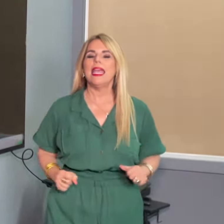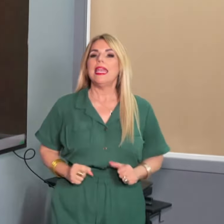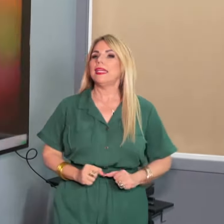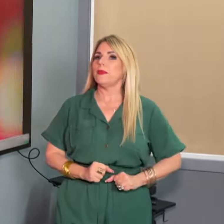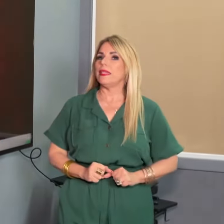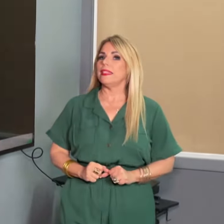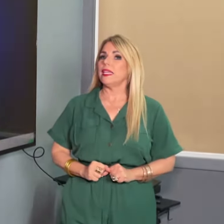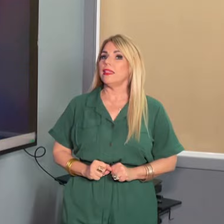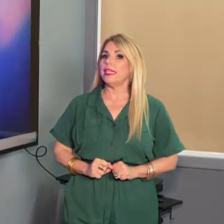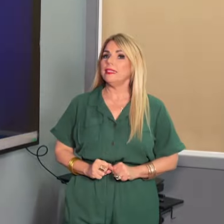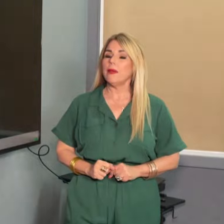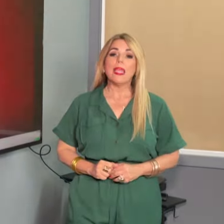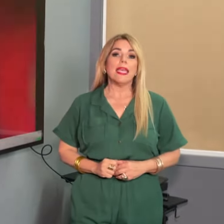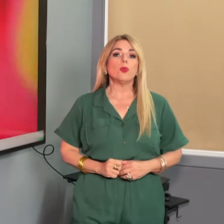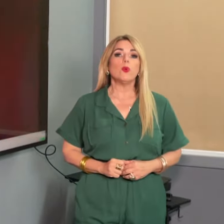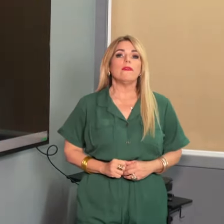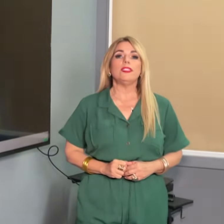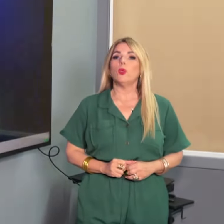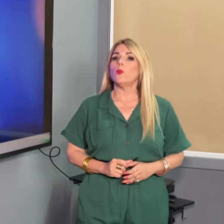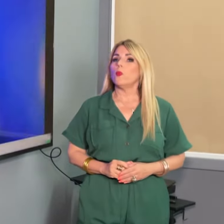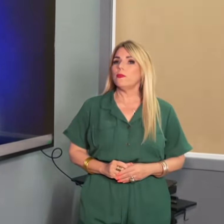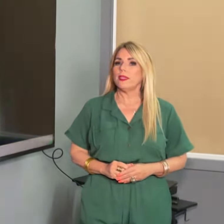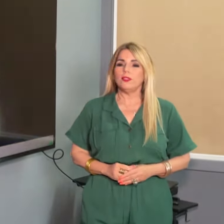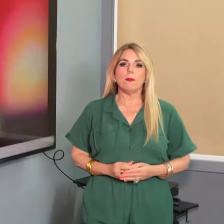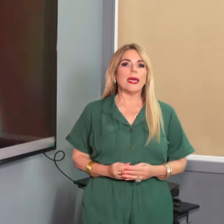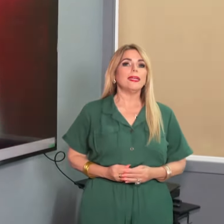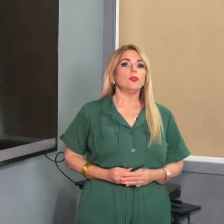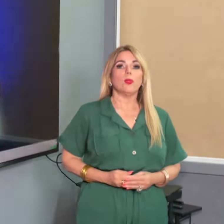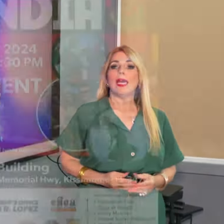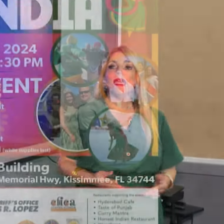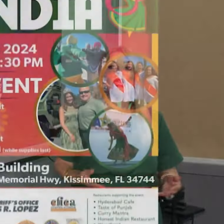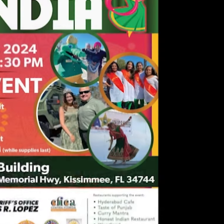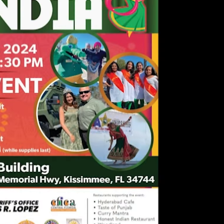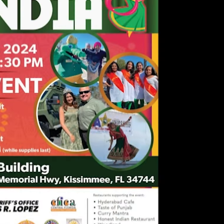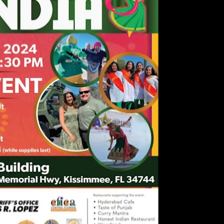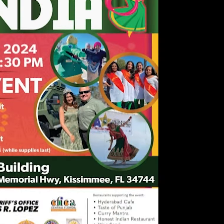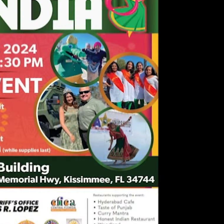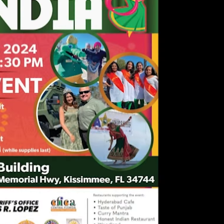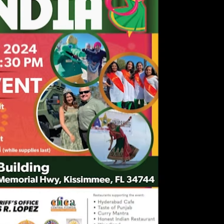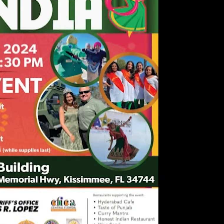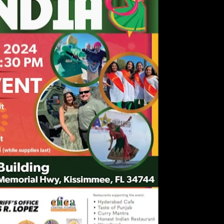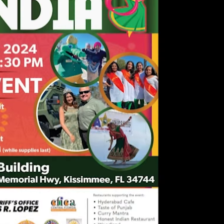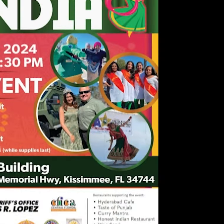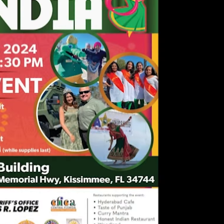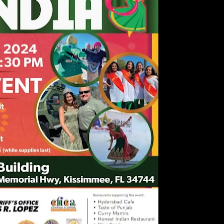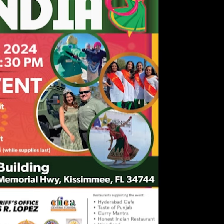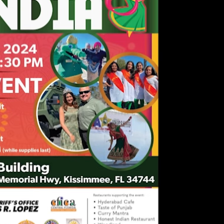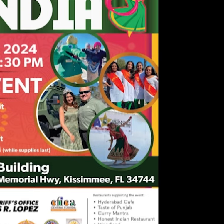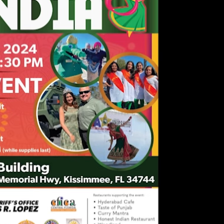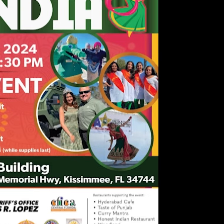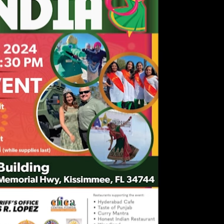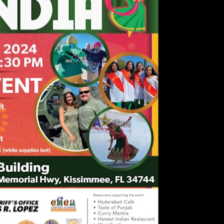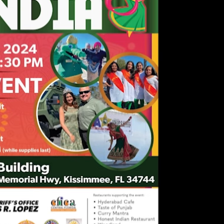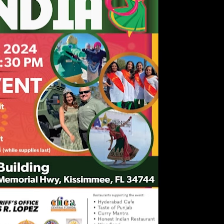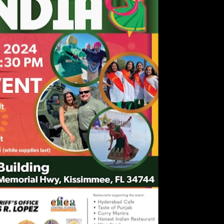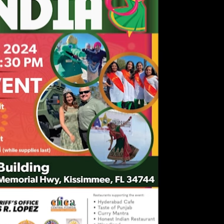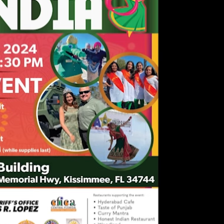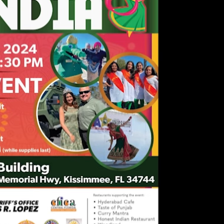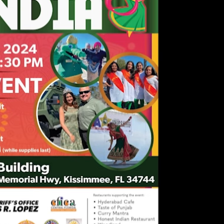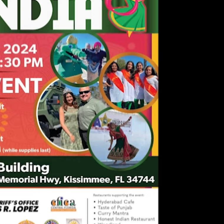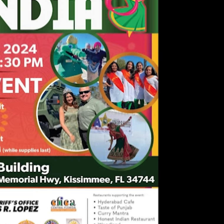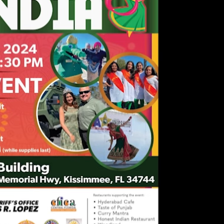agencia la independencia de India es un evento muy bonito para toda la comunidad es totalmente gratis comienza